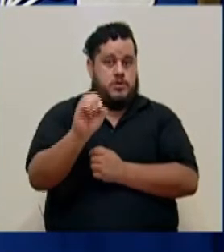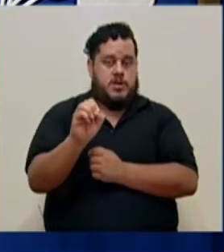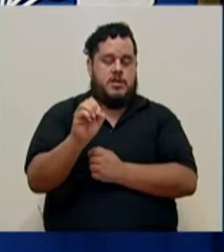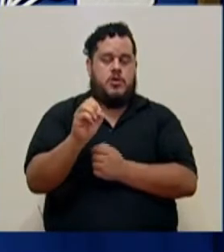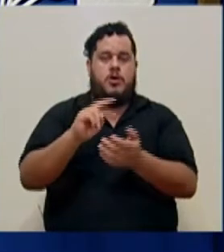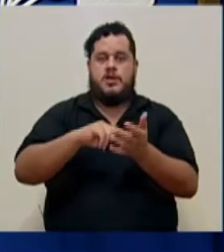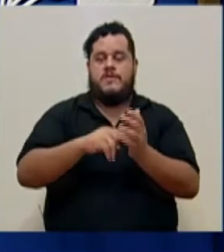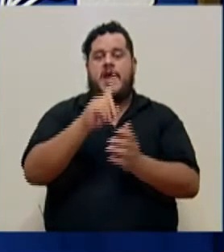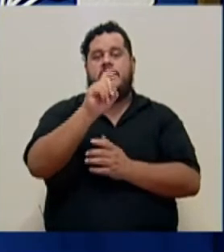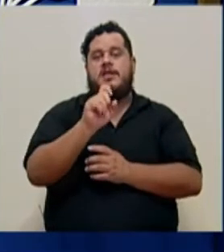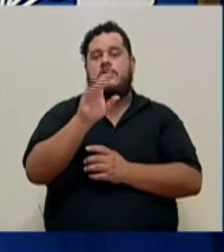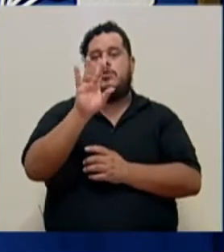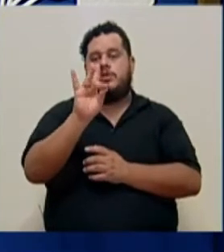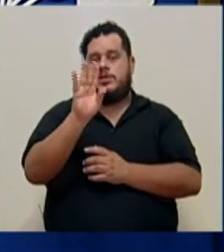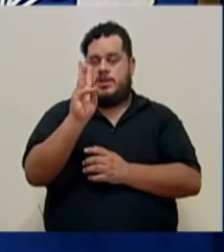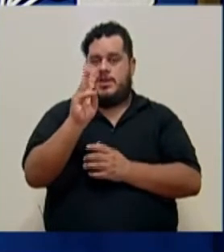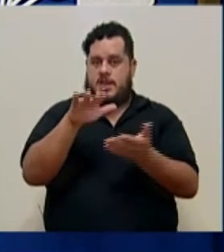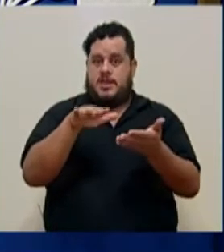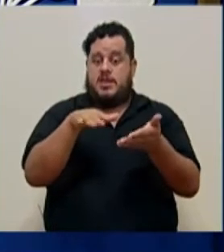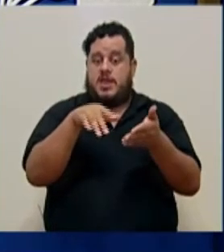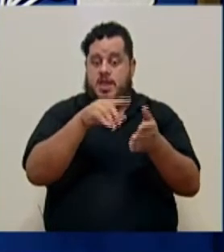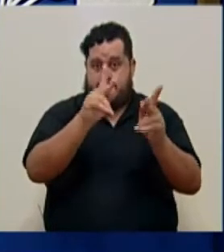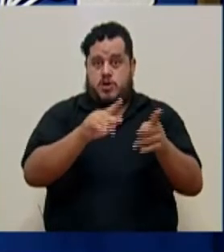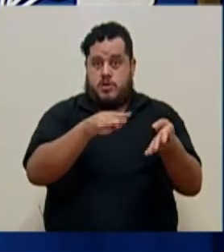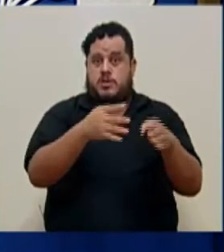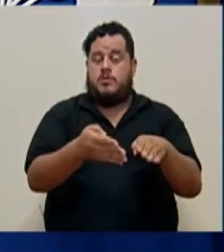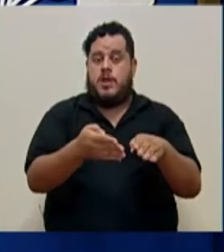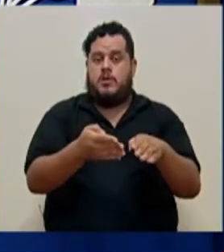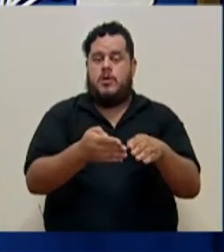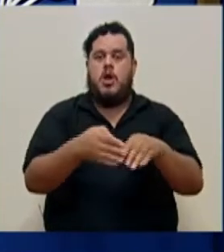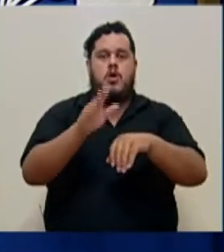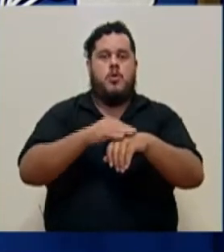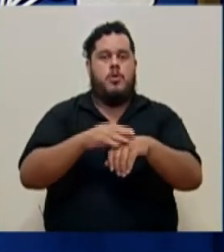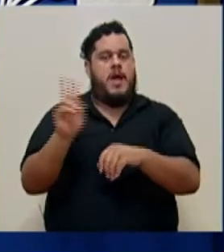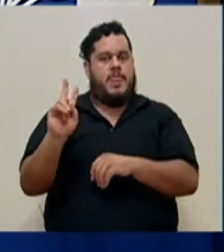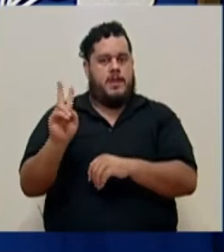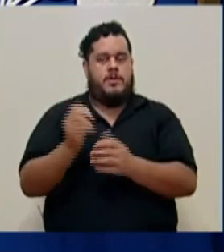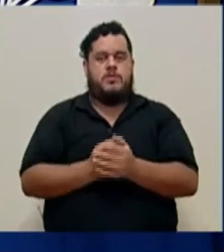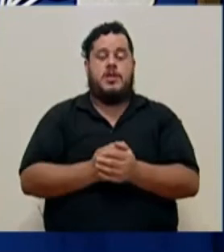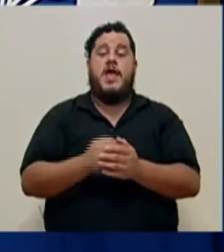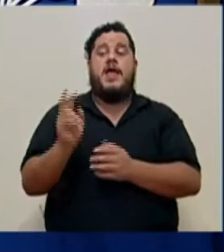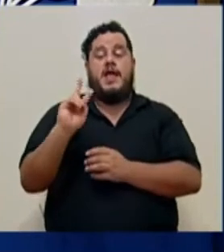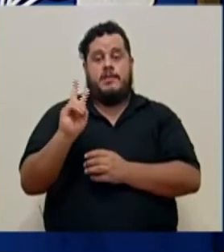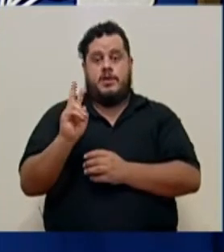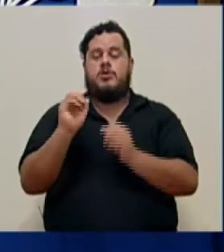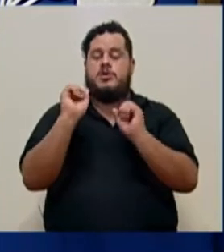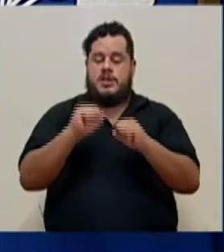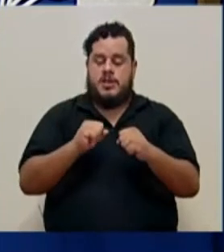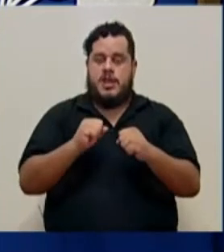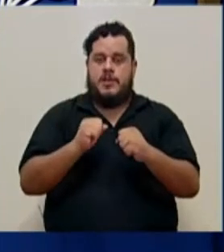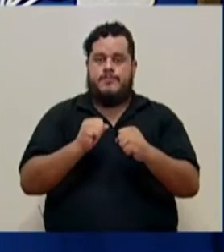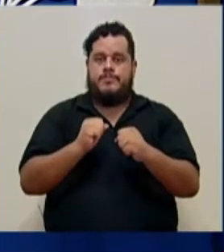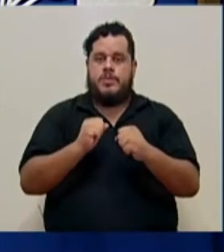90.3%, o sea, 186 fallecieron por el virus. O sea, el virus sí les